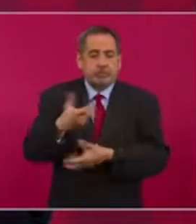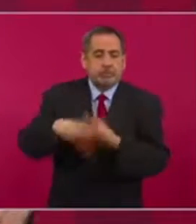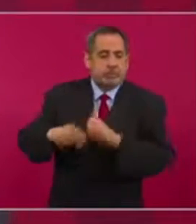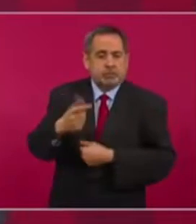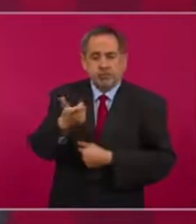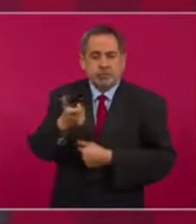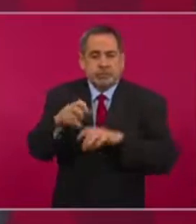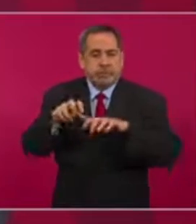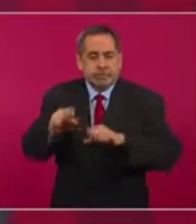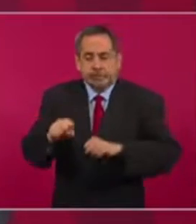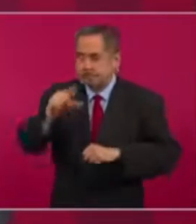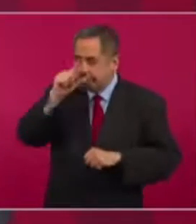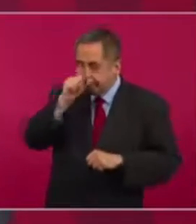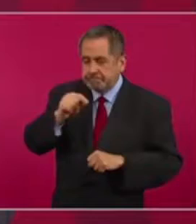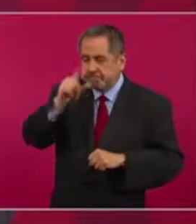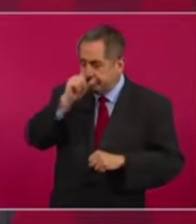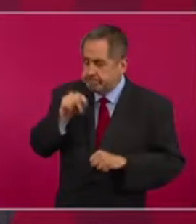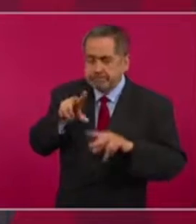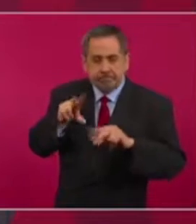salir adelante.